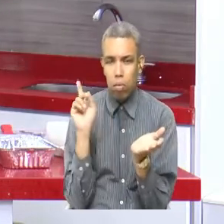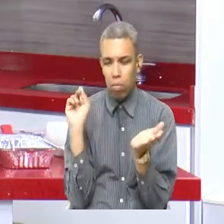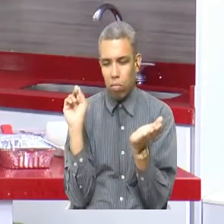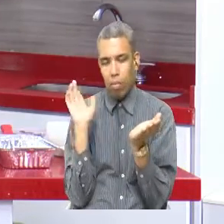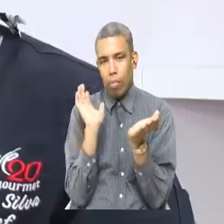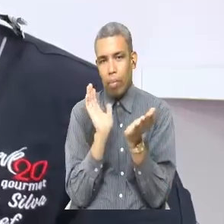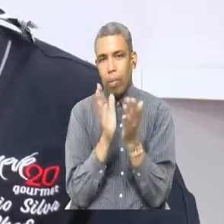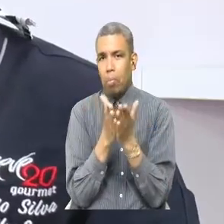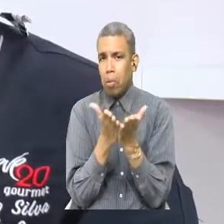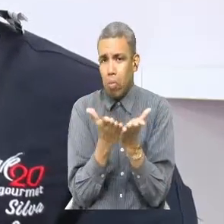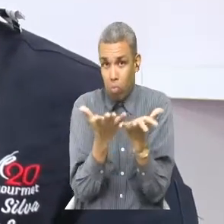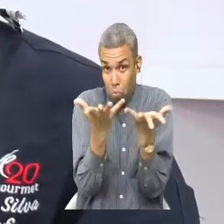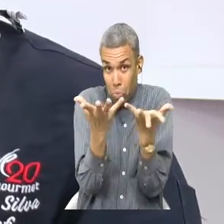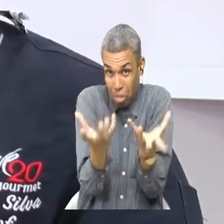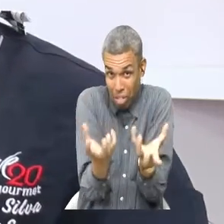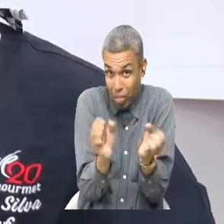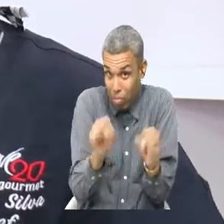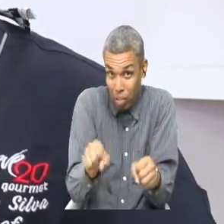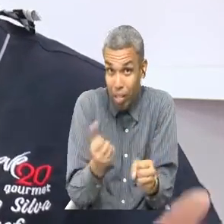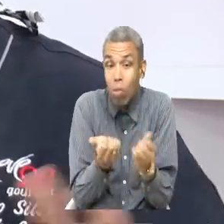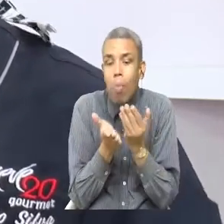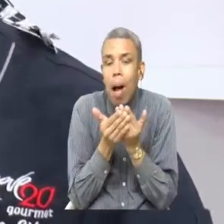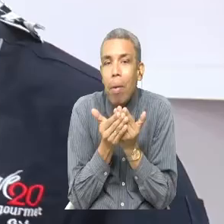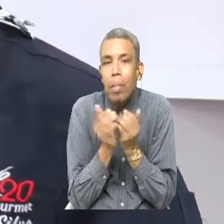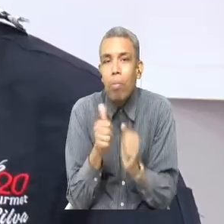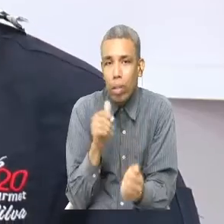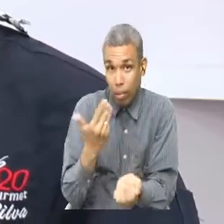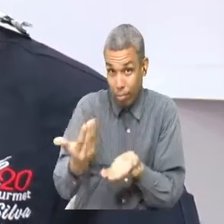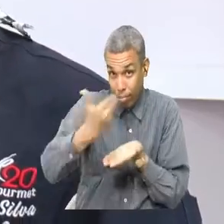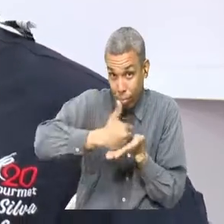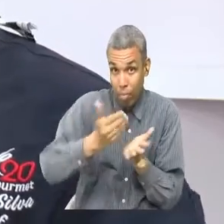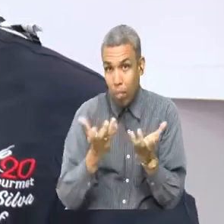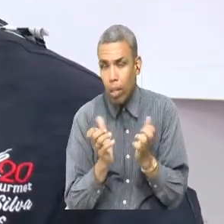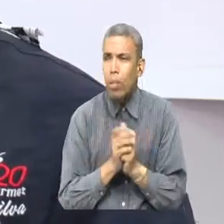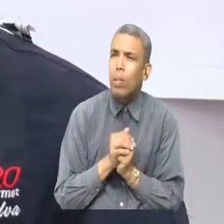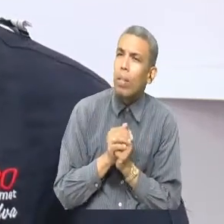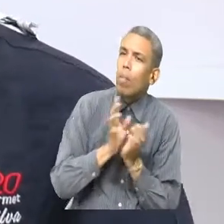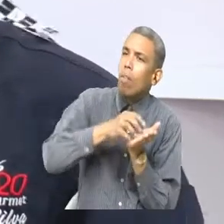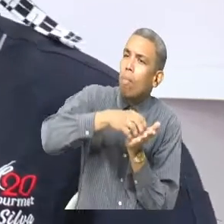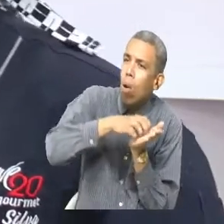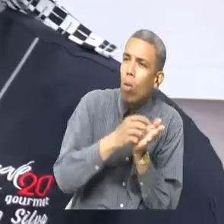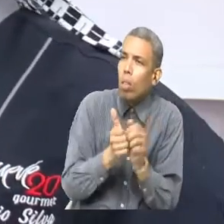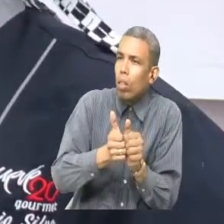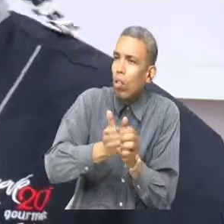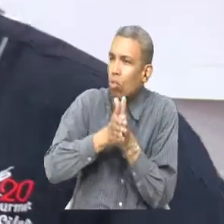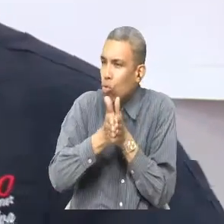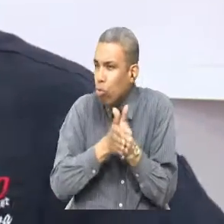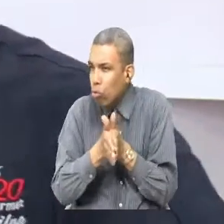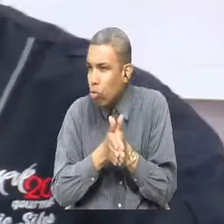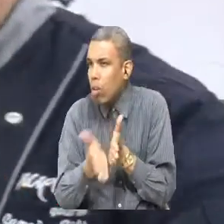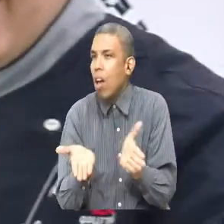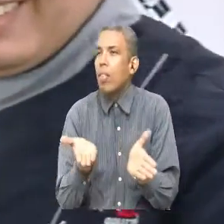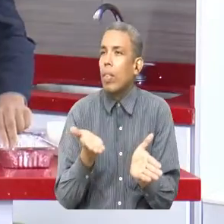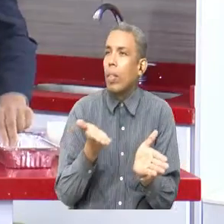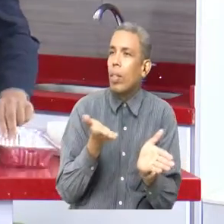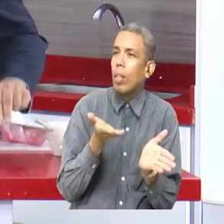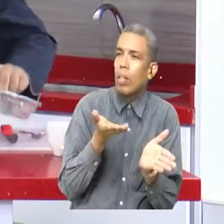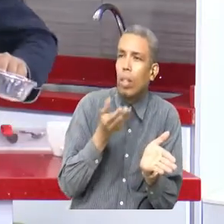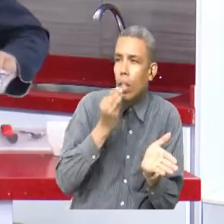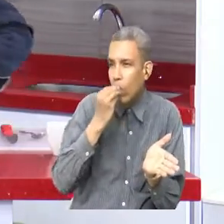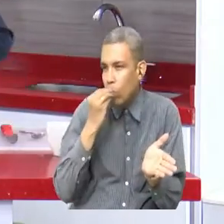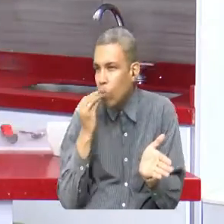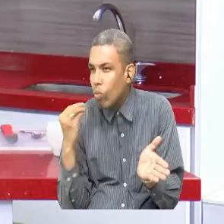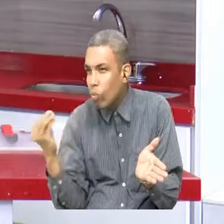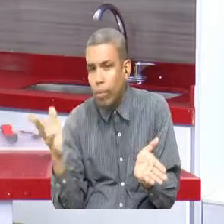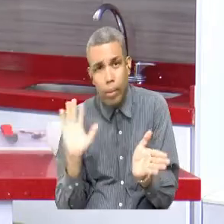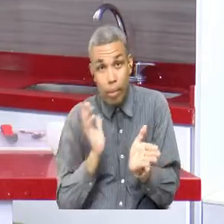de chocolate, o un flan caramelo, o un flan de queso. Los postres son muy variados. Mejor dicho, pero bueno, ahora, ¿cuál es el